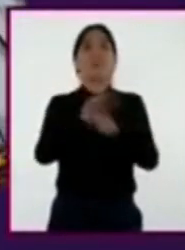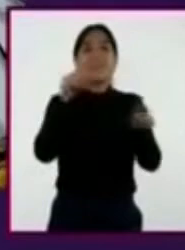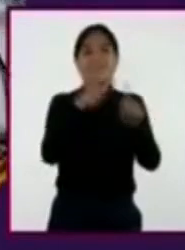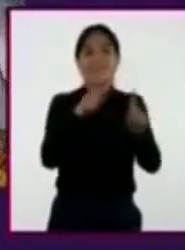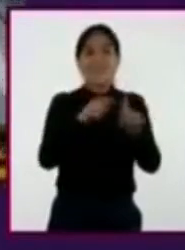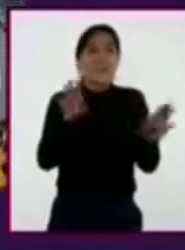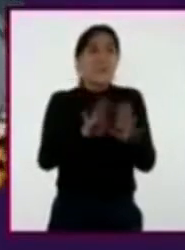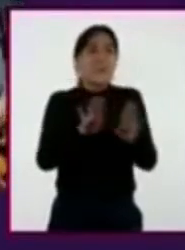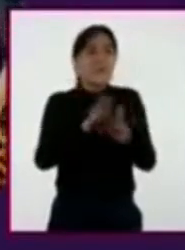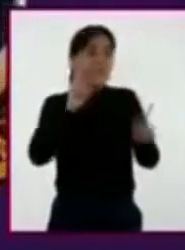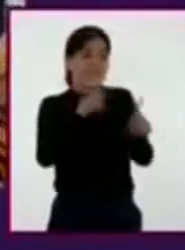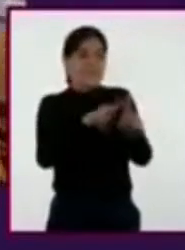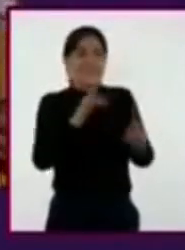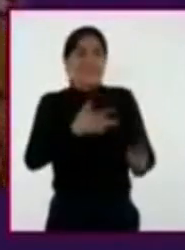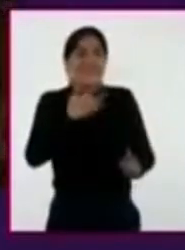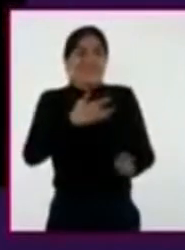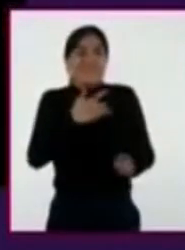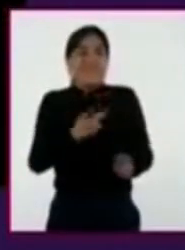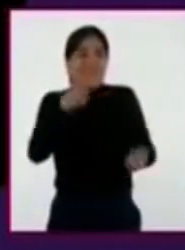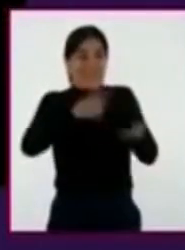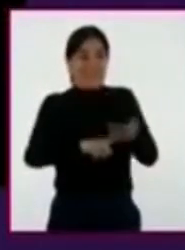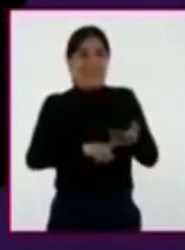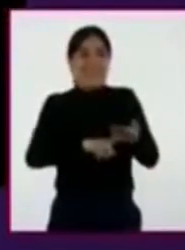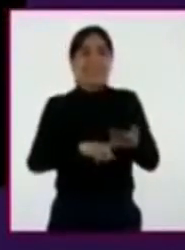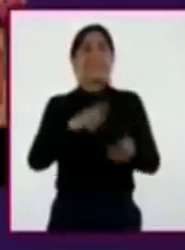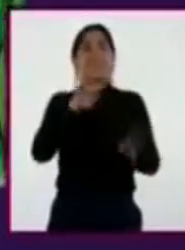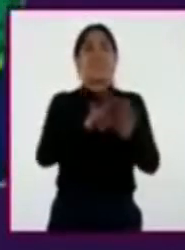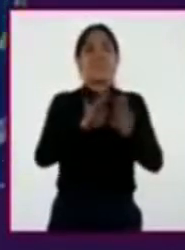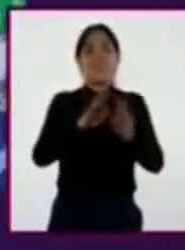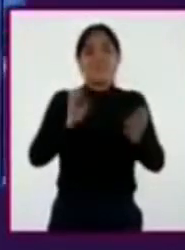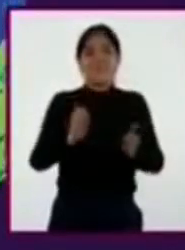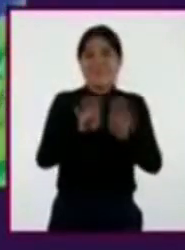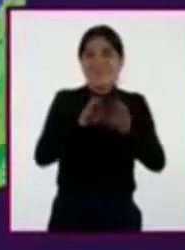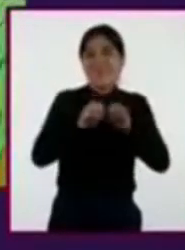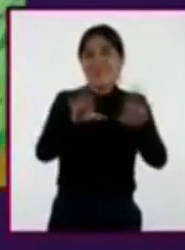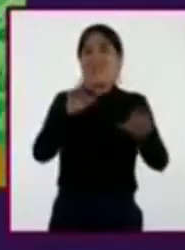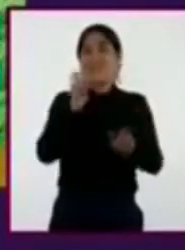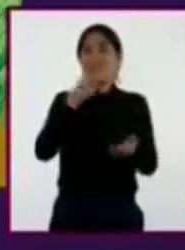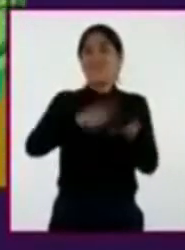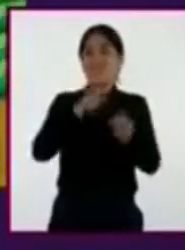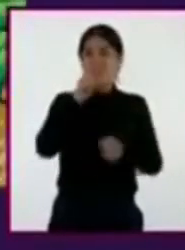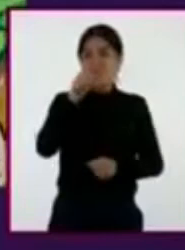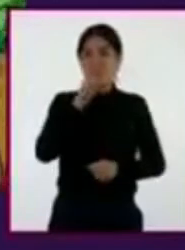te quede en el alma y esto que sentimos tenga luz.